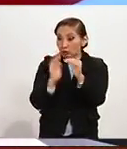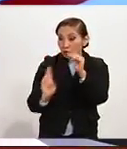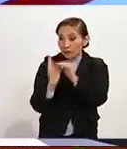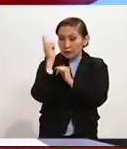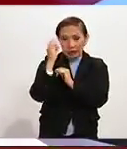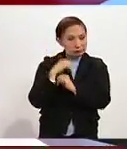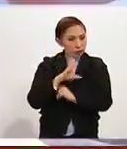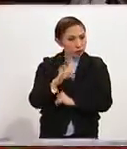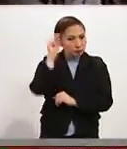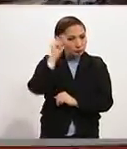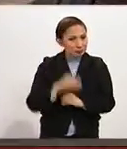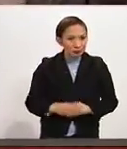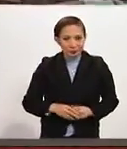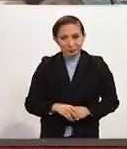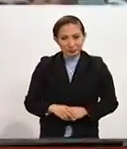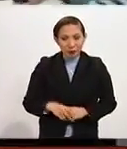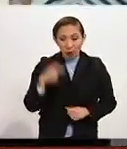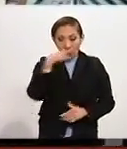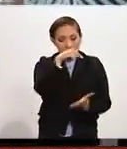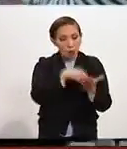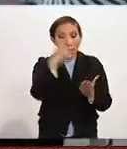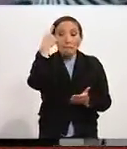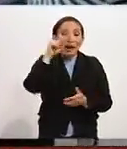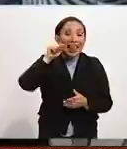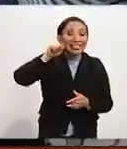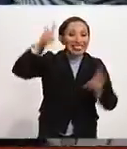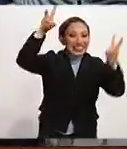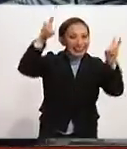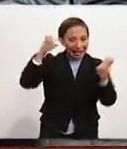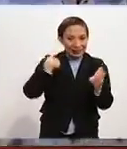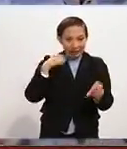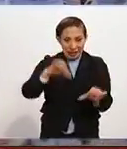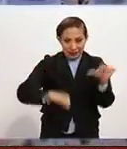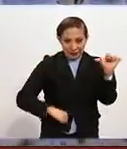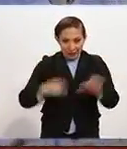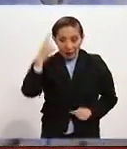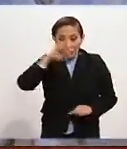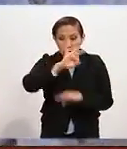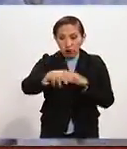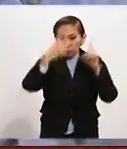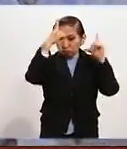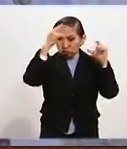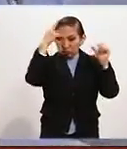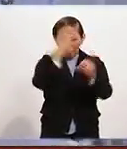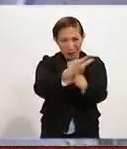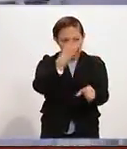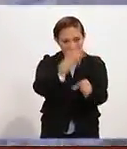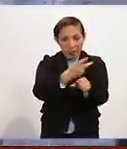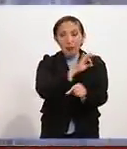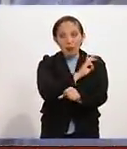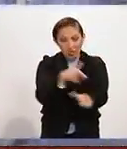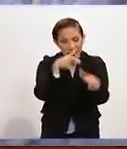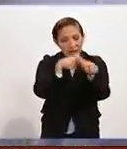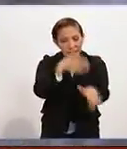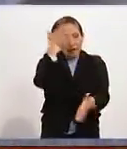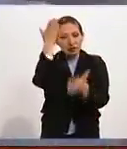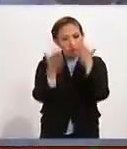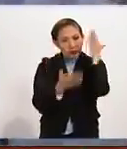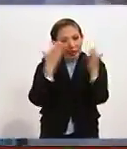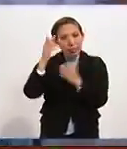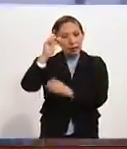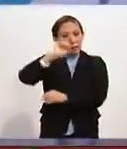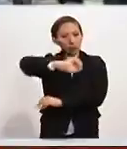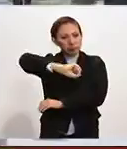superior. Un lugar para ti es un plan de acción para que todos los egresados de nivel medio superior puedan seguir sus estudios a